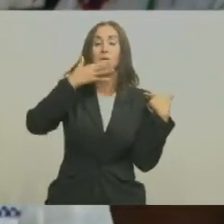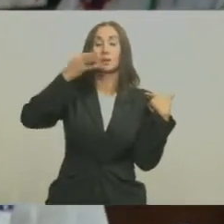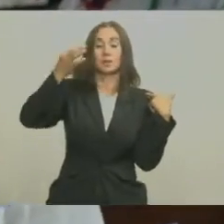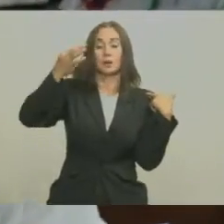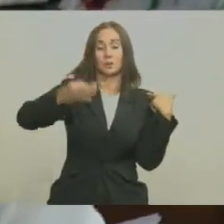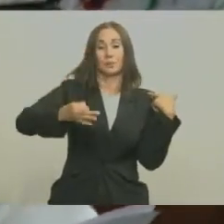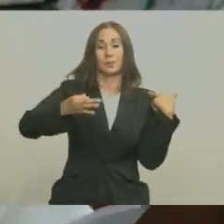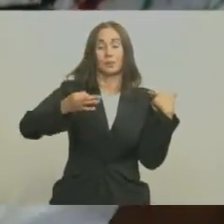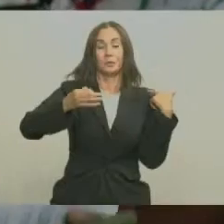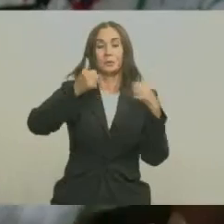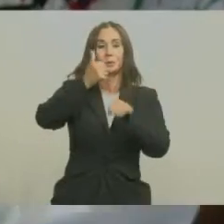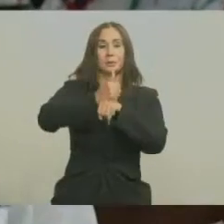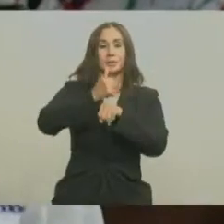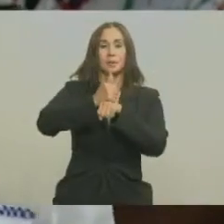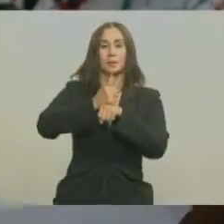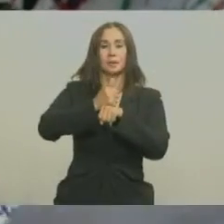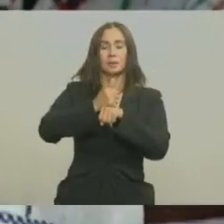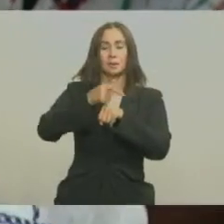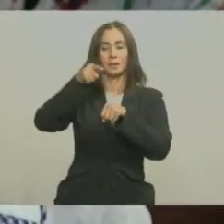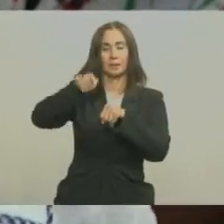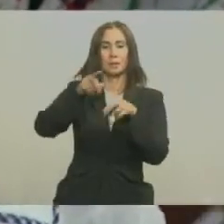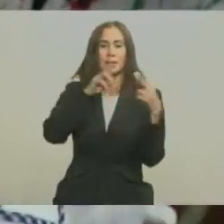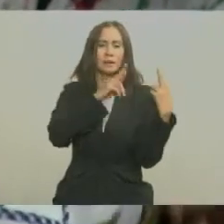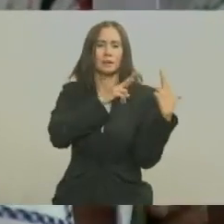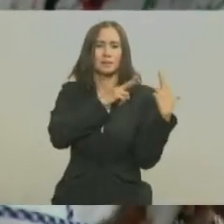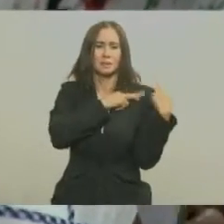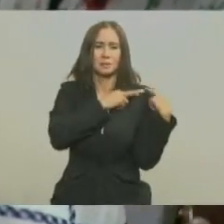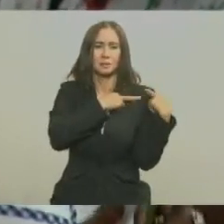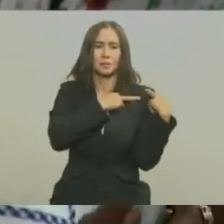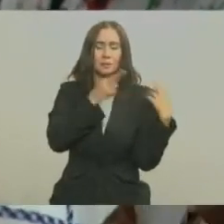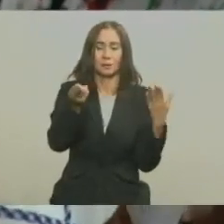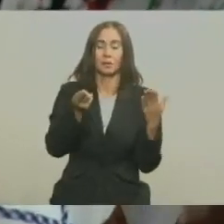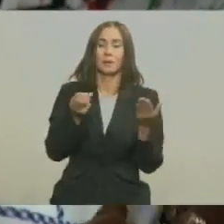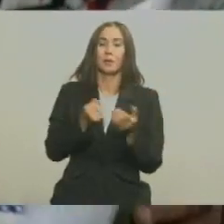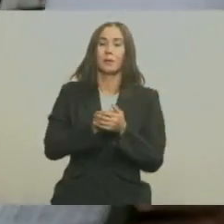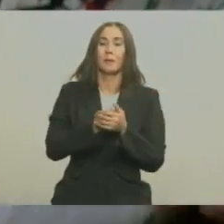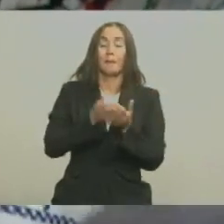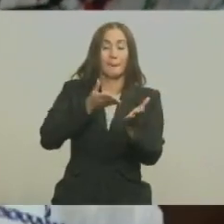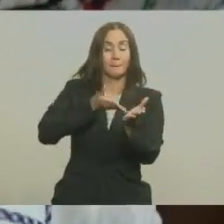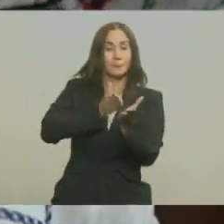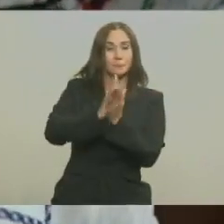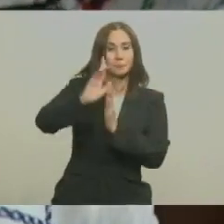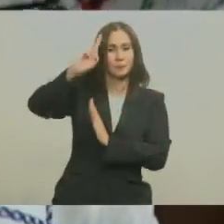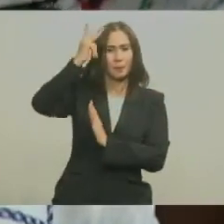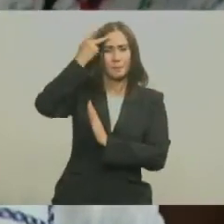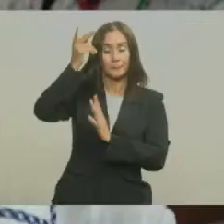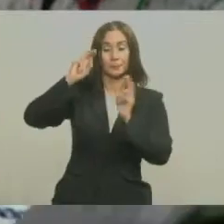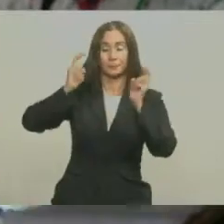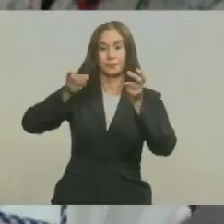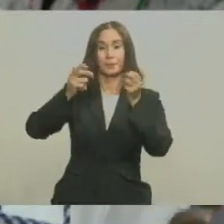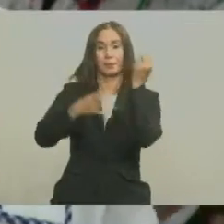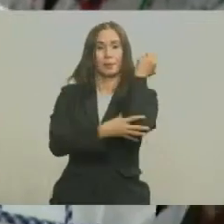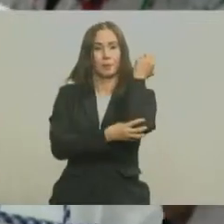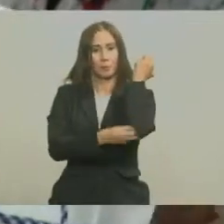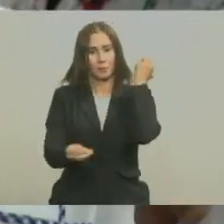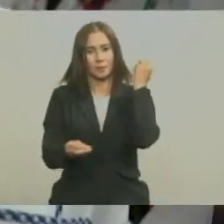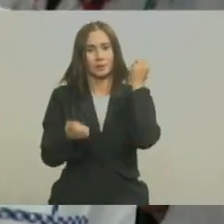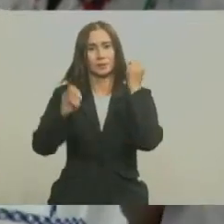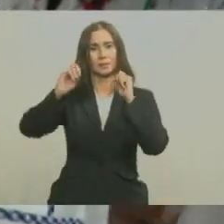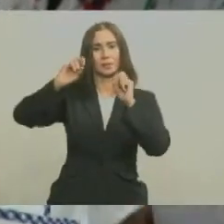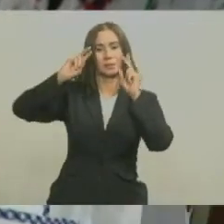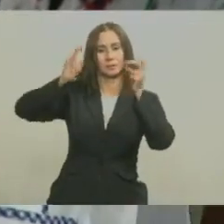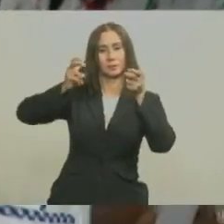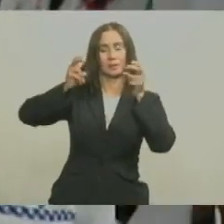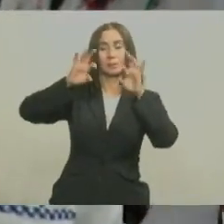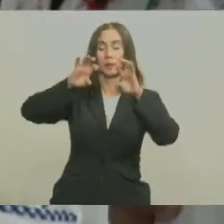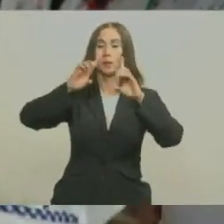hoy, será el que tendrá la responsabilidad de trazar las políticas, tanto el tema de la pobreza y el tema educativo, que es,